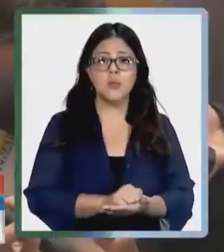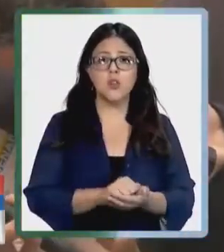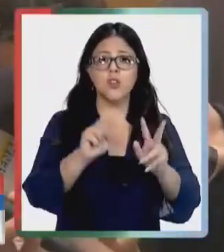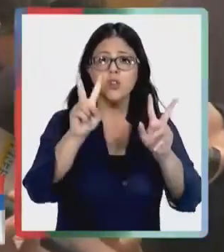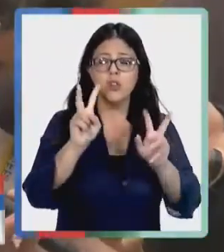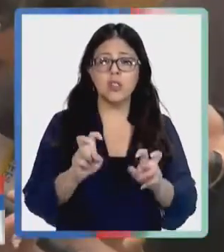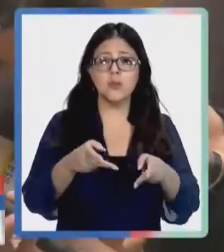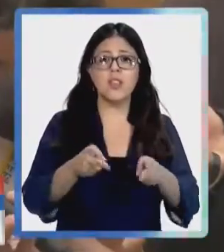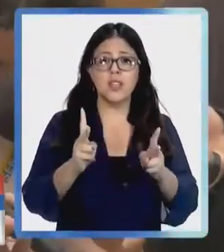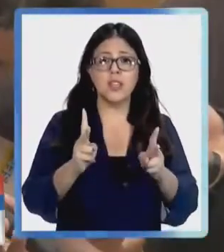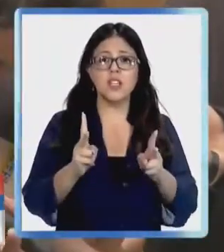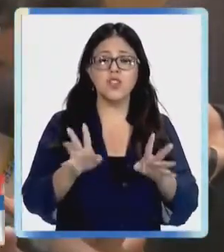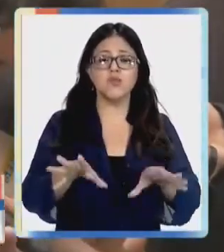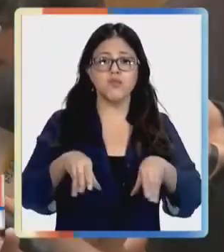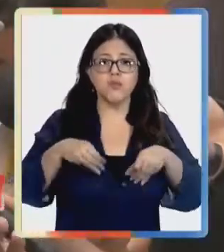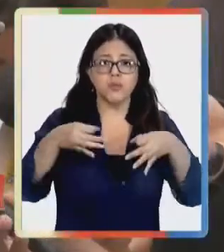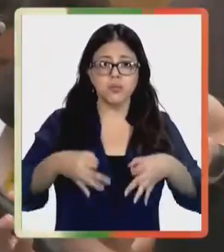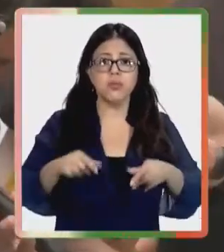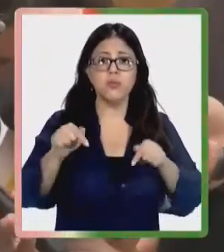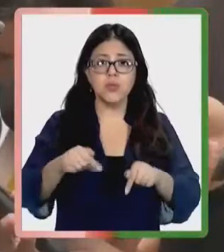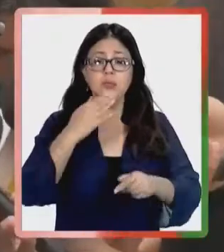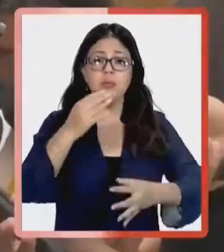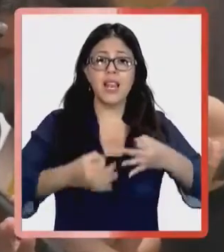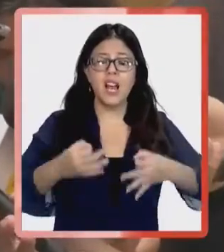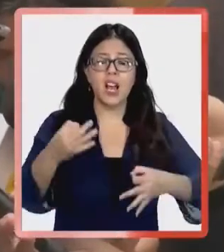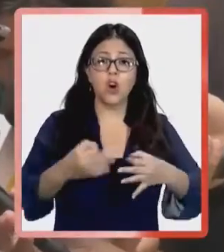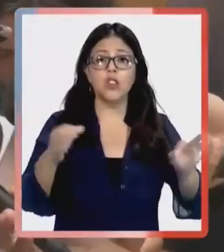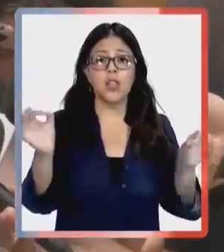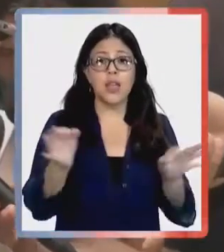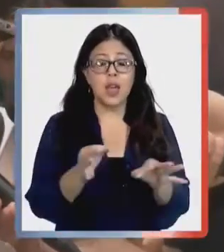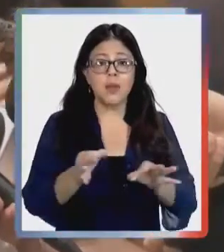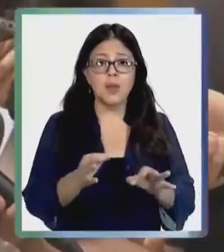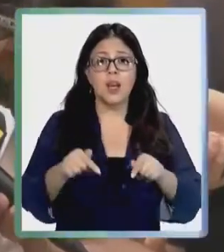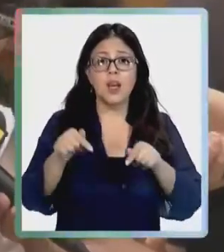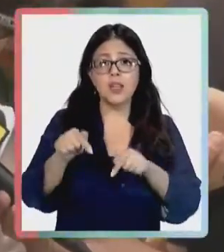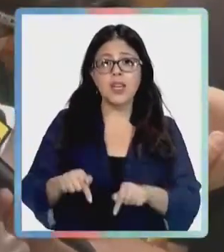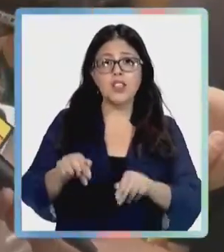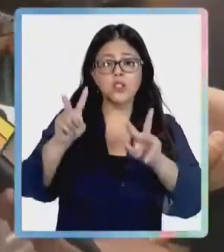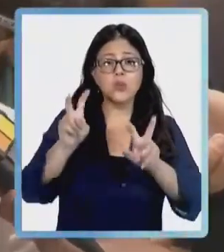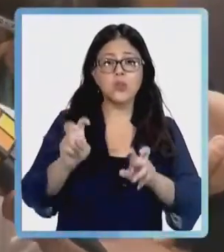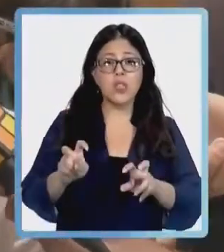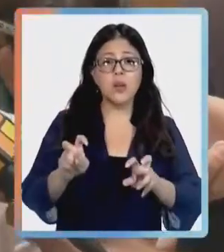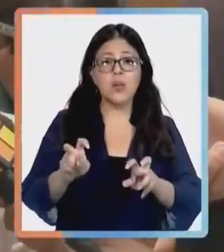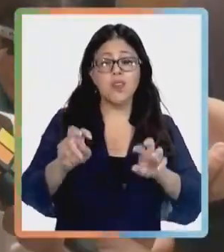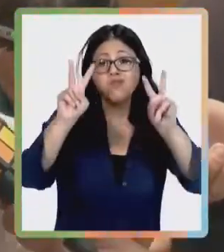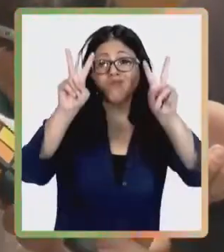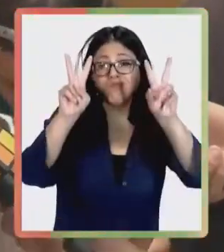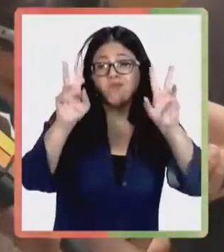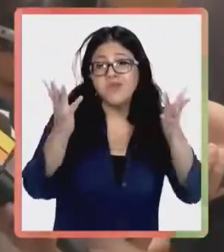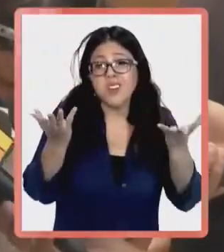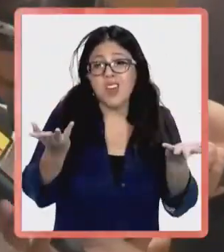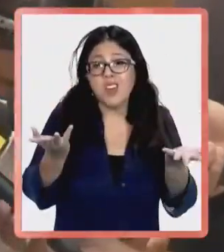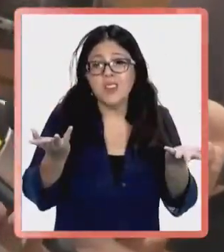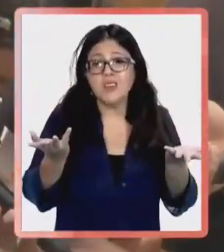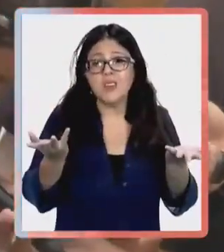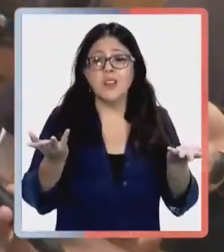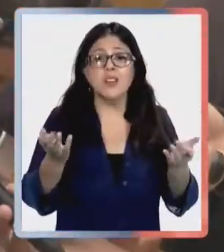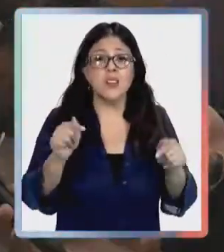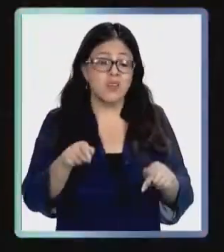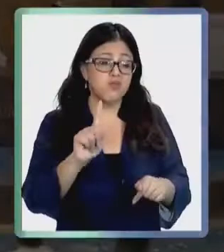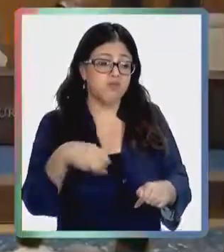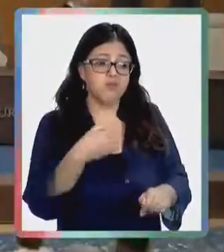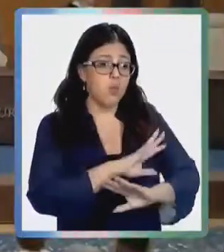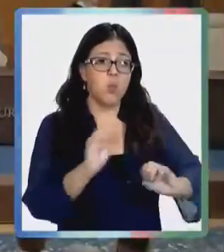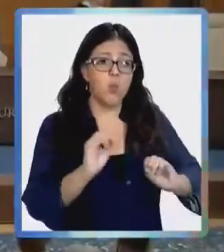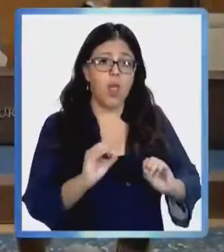el tema de tener un derecho adquirido. De hecho, la propia Corte señaló que eso era un caso hipotético, por lo tanto no se pronunció sobre